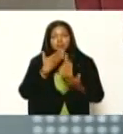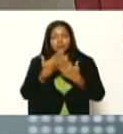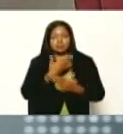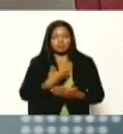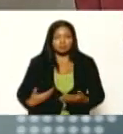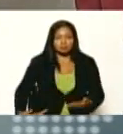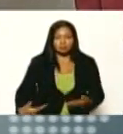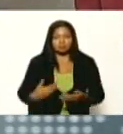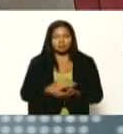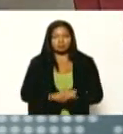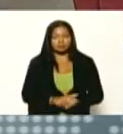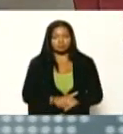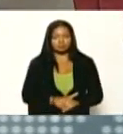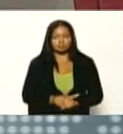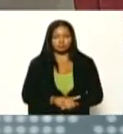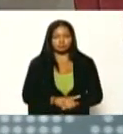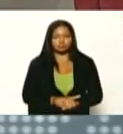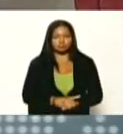presidente. Adelante.